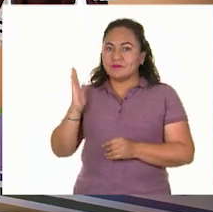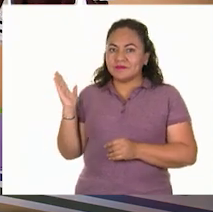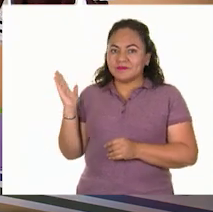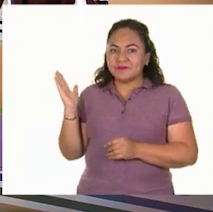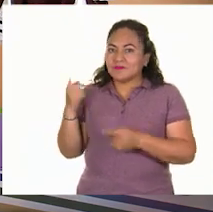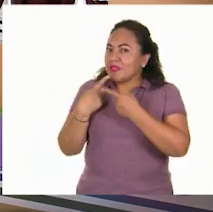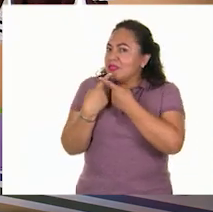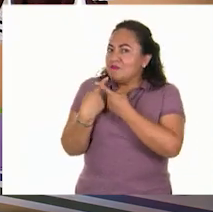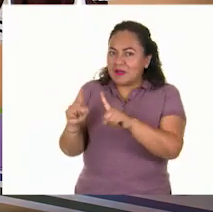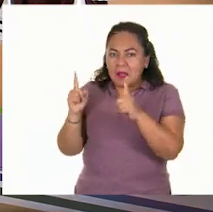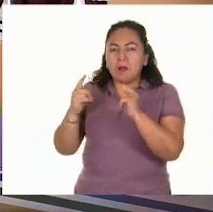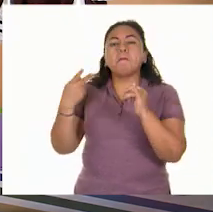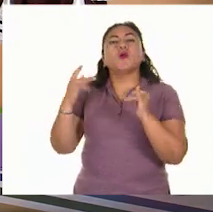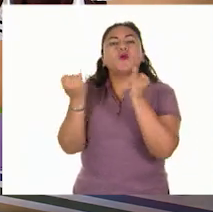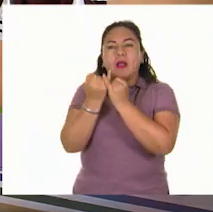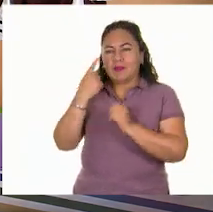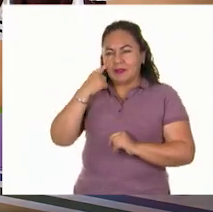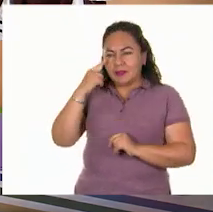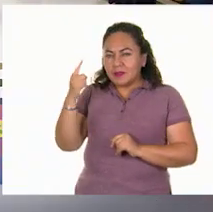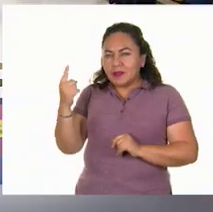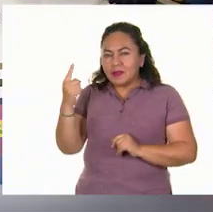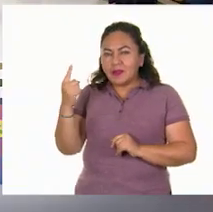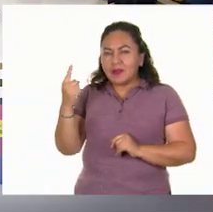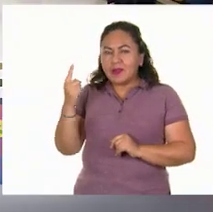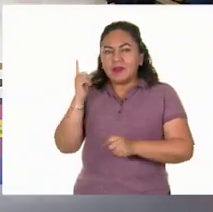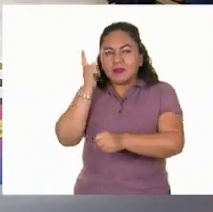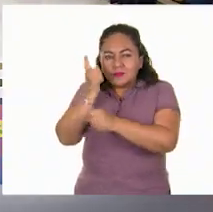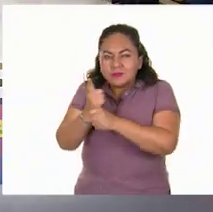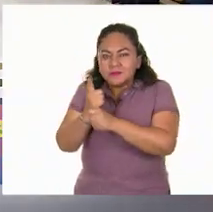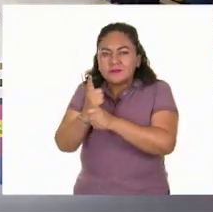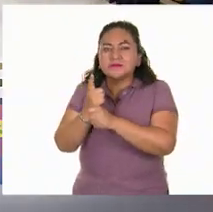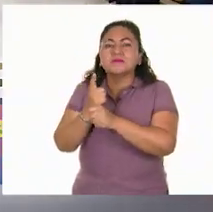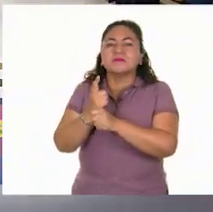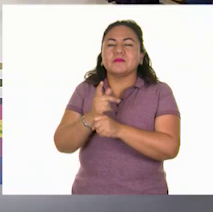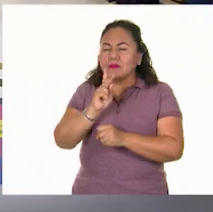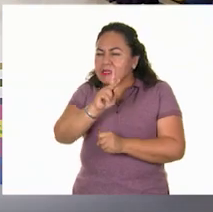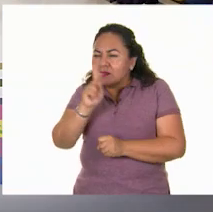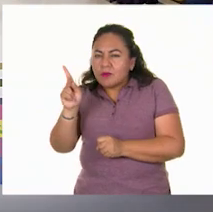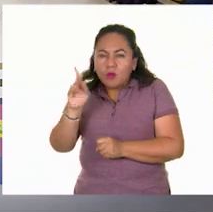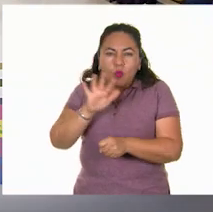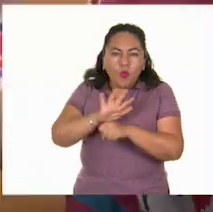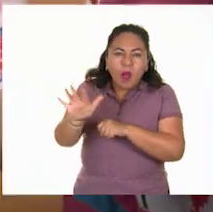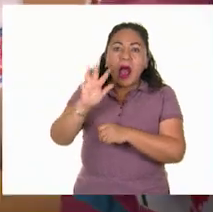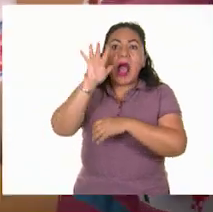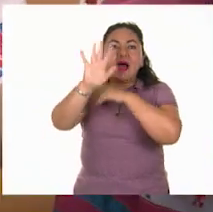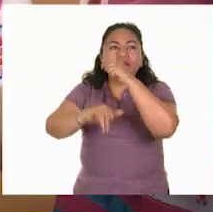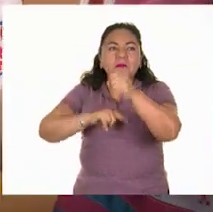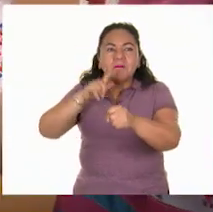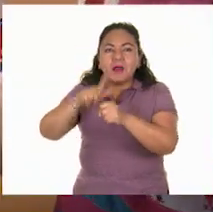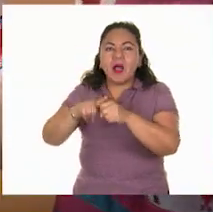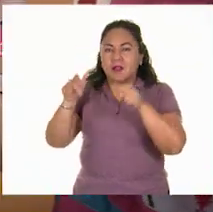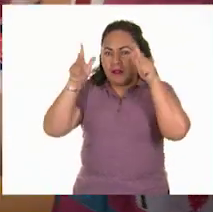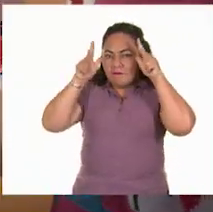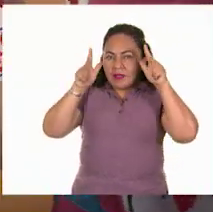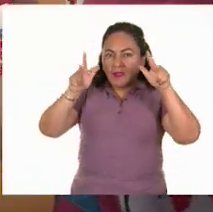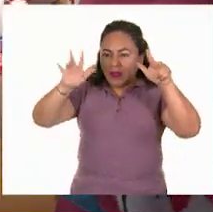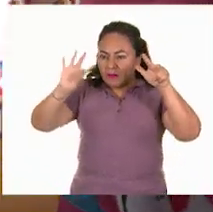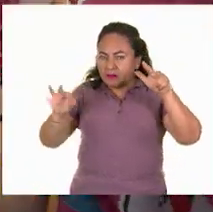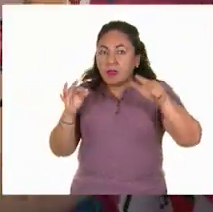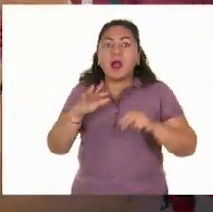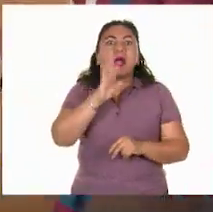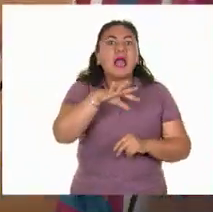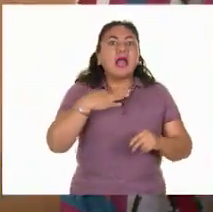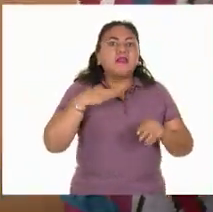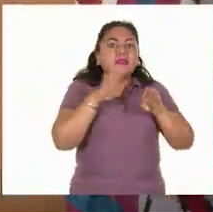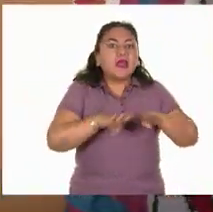diferente, pero también, si te das cuenta, en lo que se parece es en los animales. Aquí estos venados. Y también en la